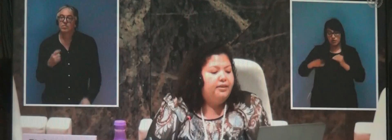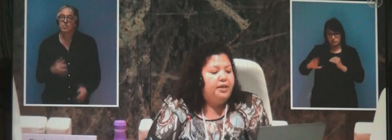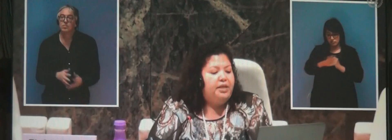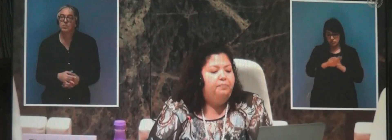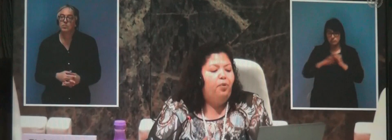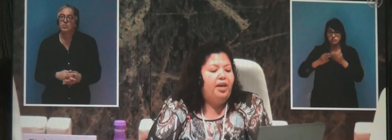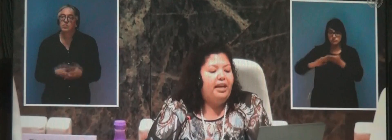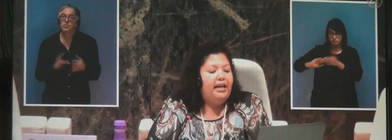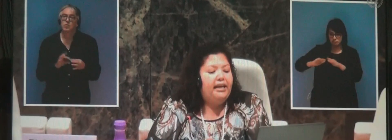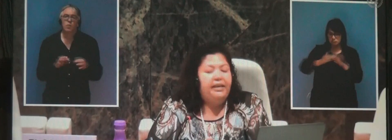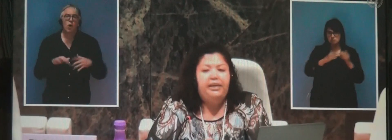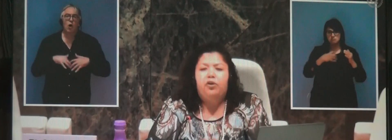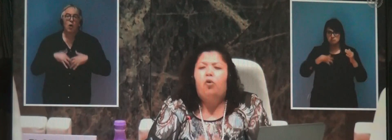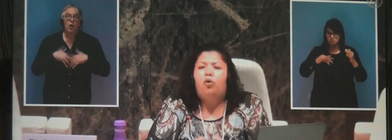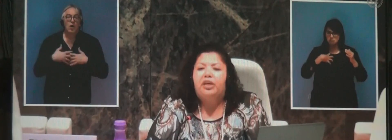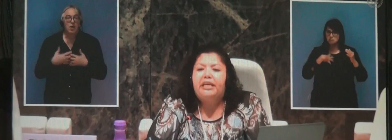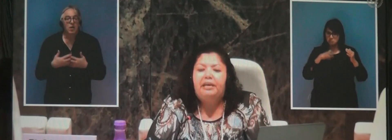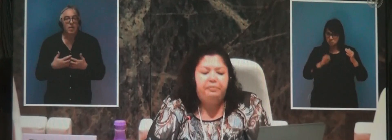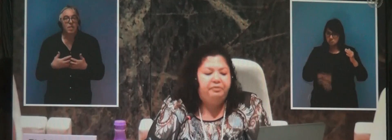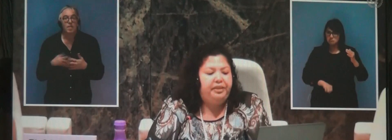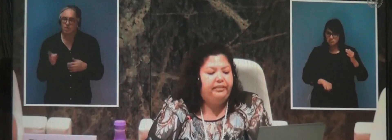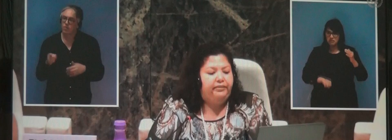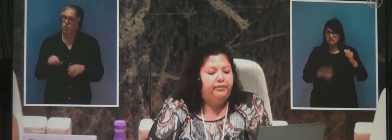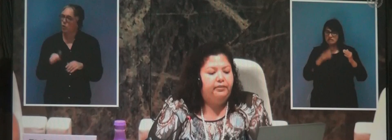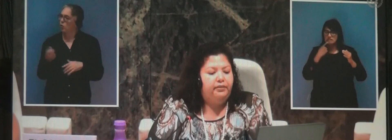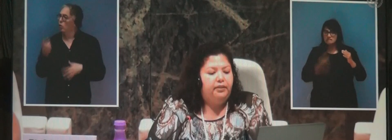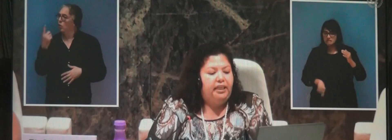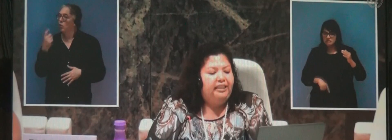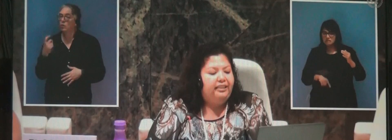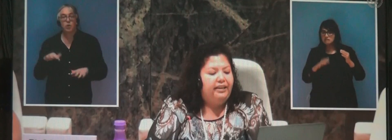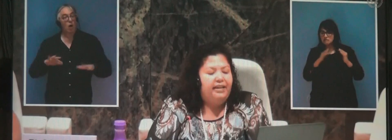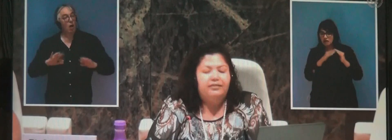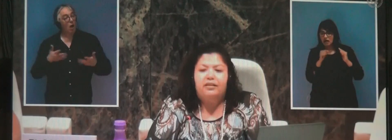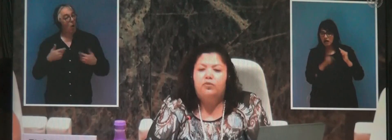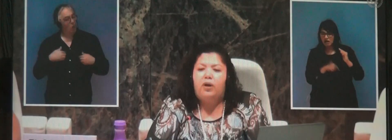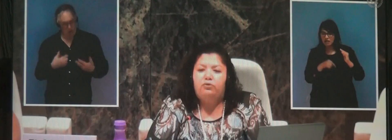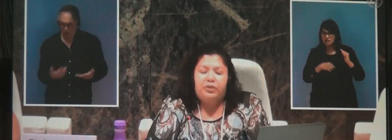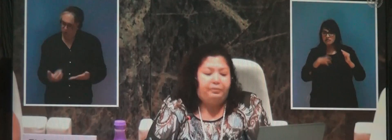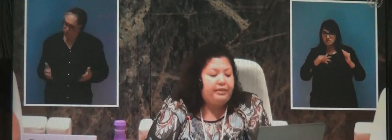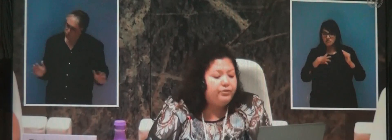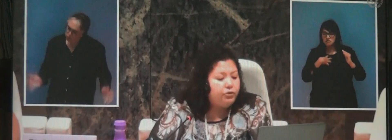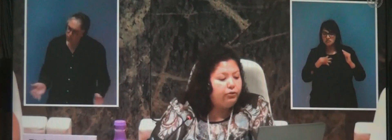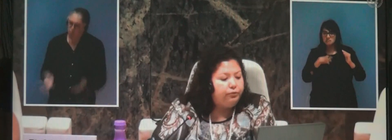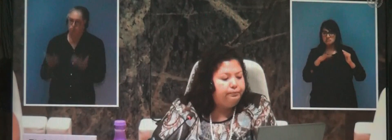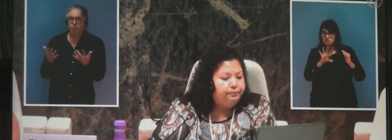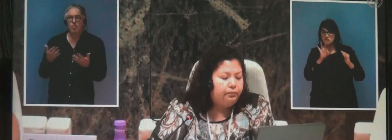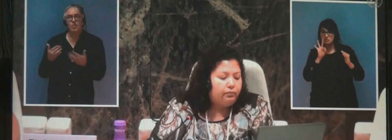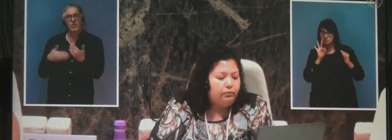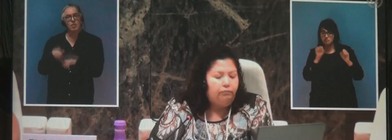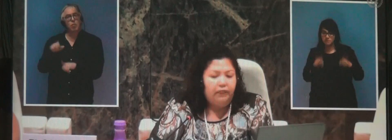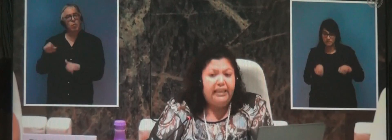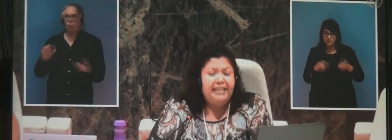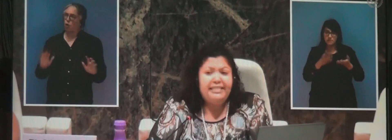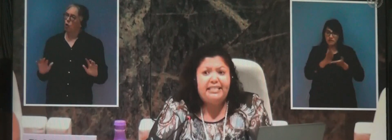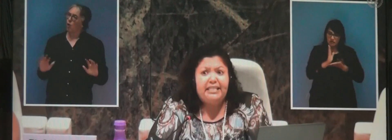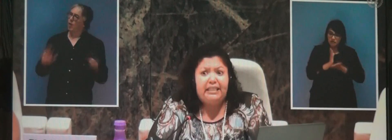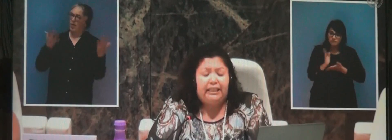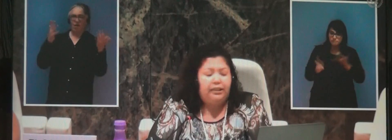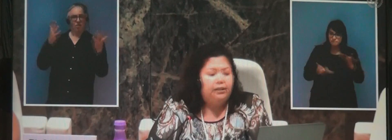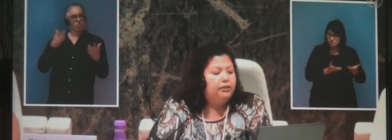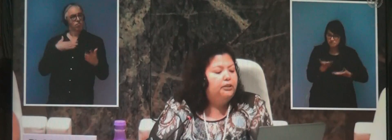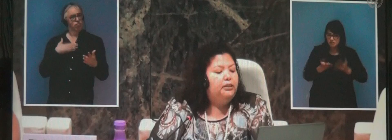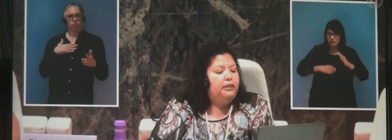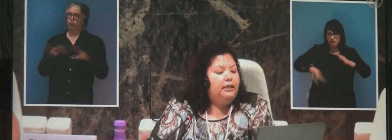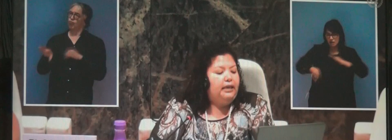comunidades y poder elegir con quién vivir y tener acceso a los servicios que